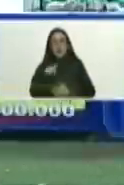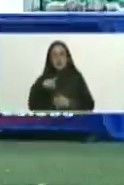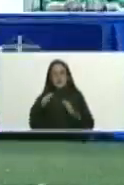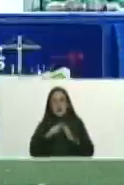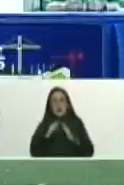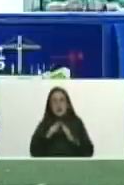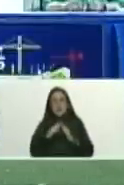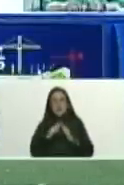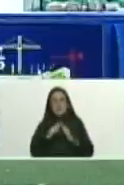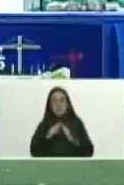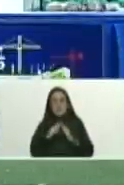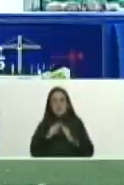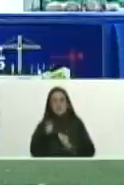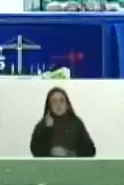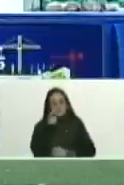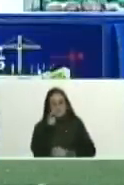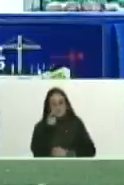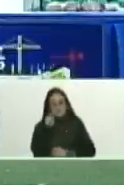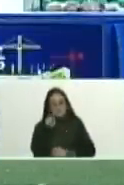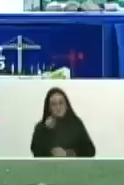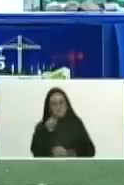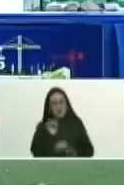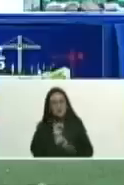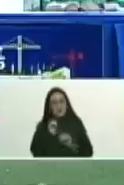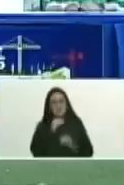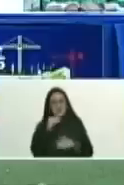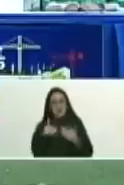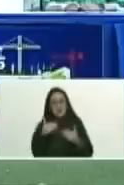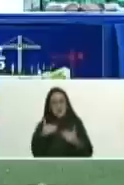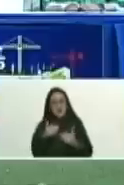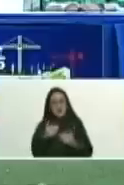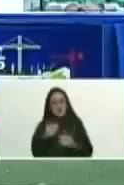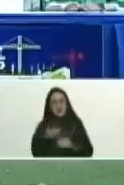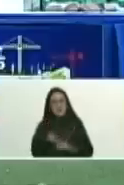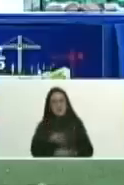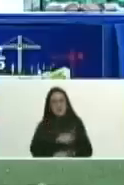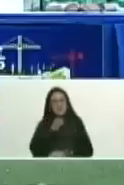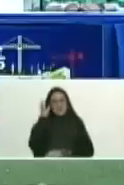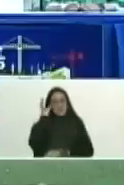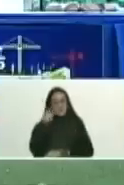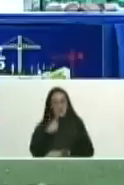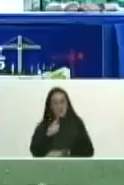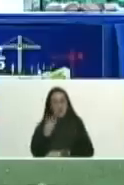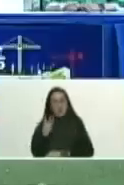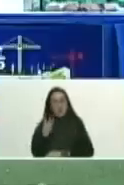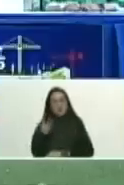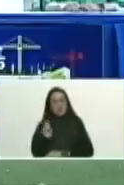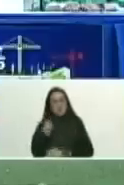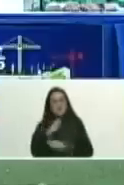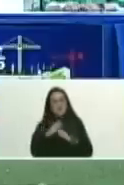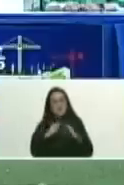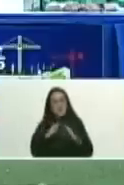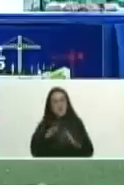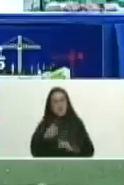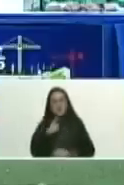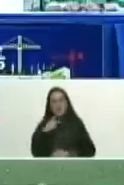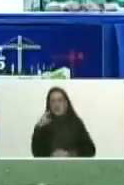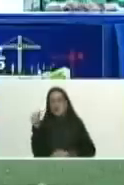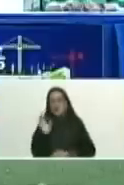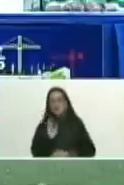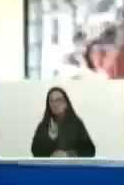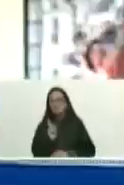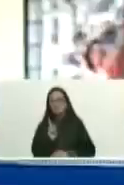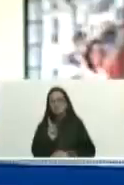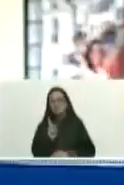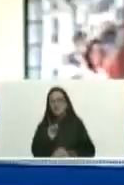viviendas, cuando le metimos el ojo para terminarlas, los expertos nos dijeron, bueno, en 4 meses y medio. Yo dije, no, a mí